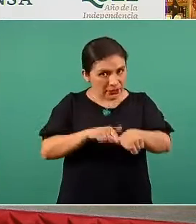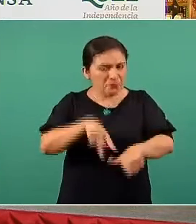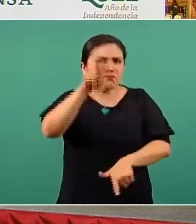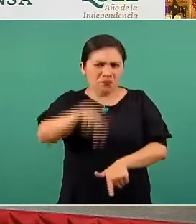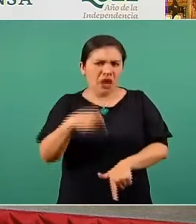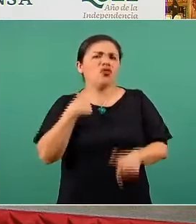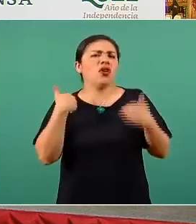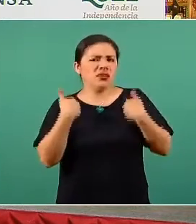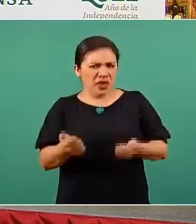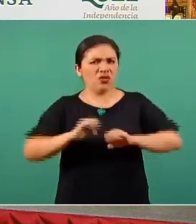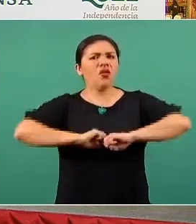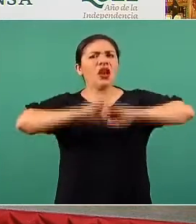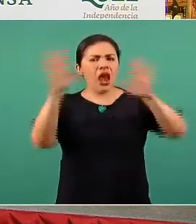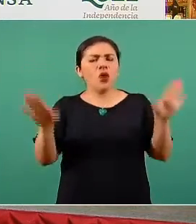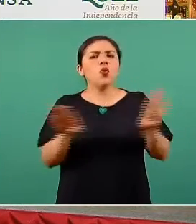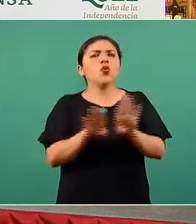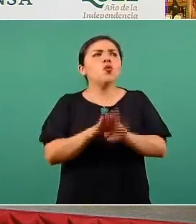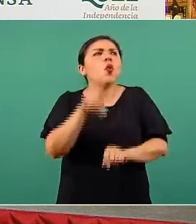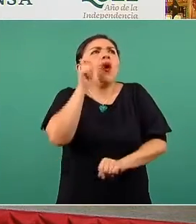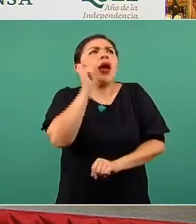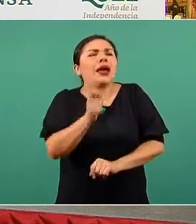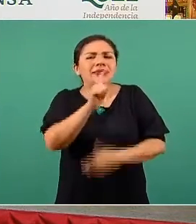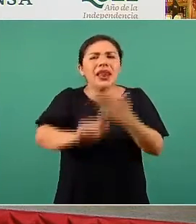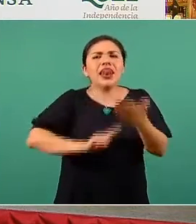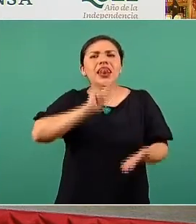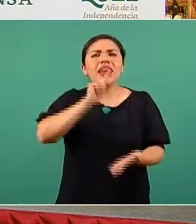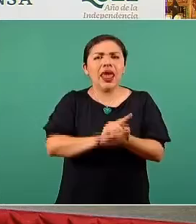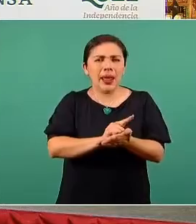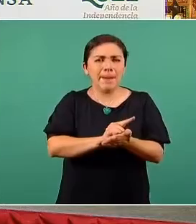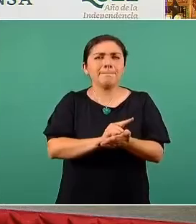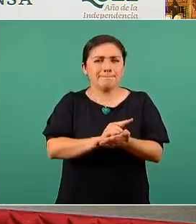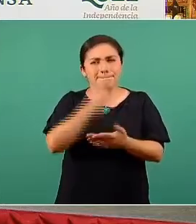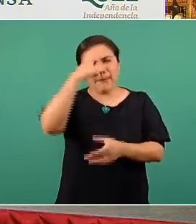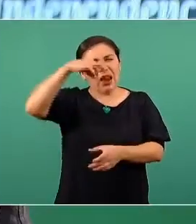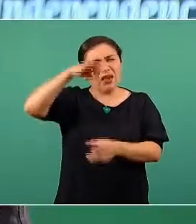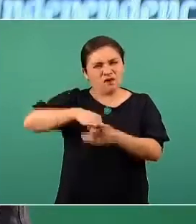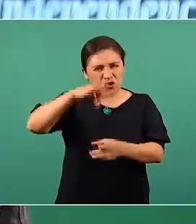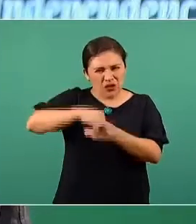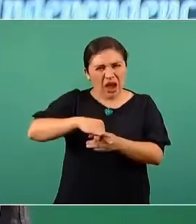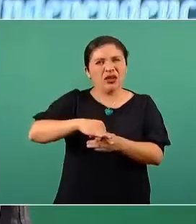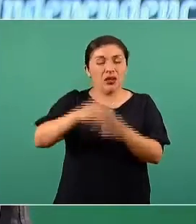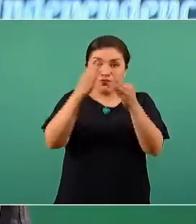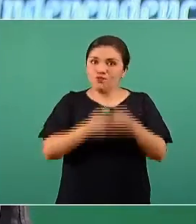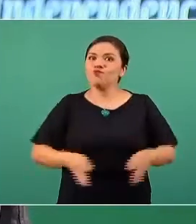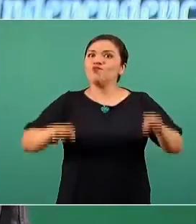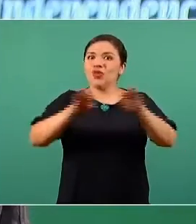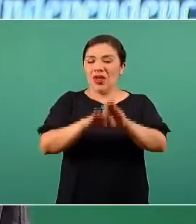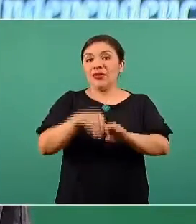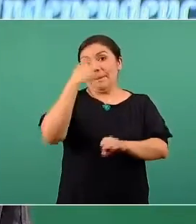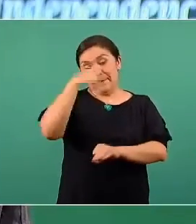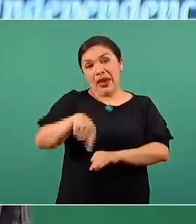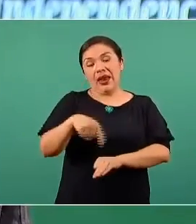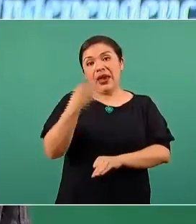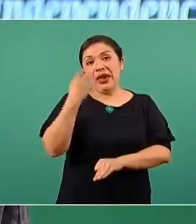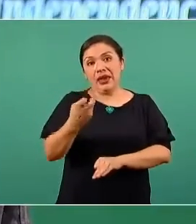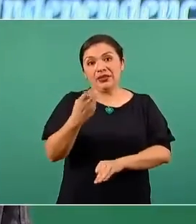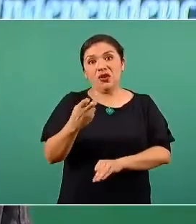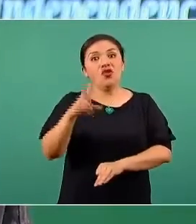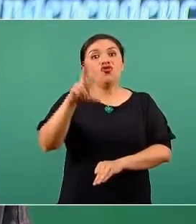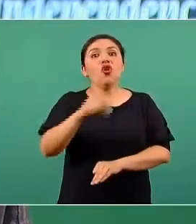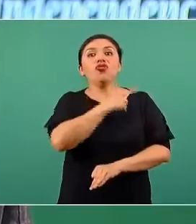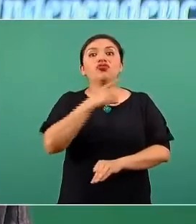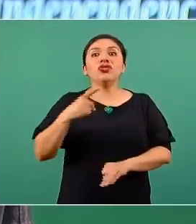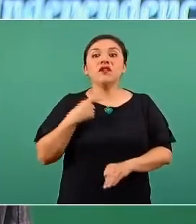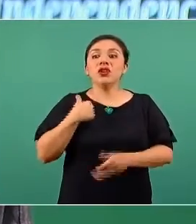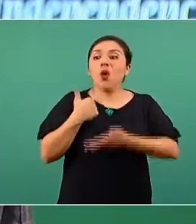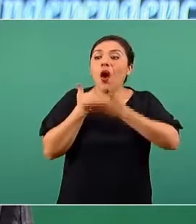muy claro cuál es el espíritu de la ley electoral y cuál es la importancia de no contribuir